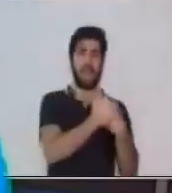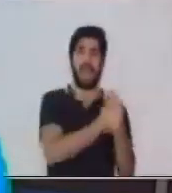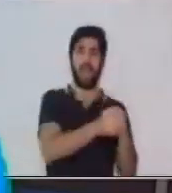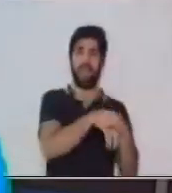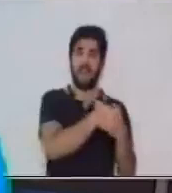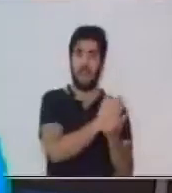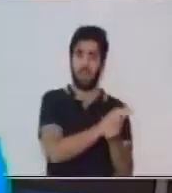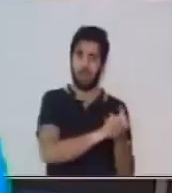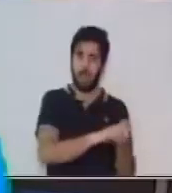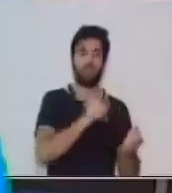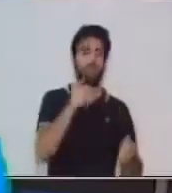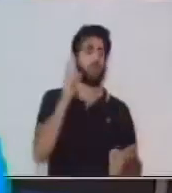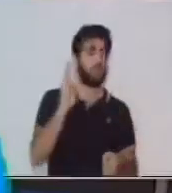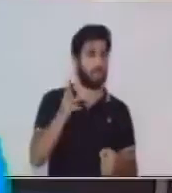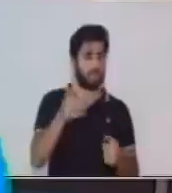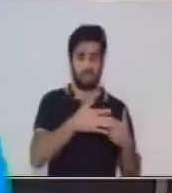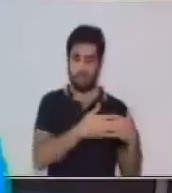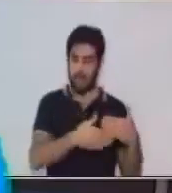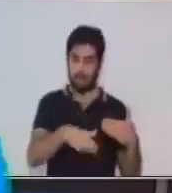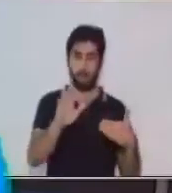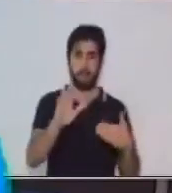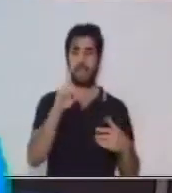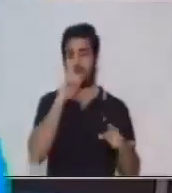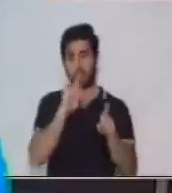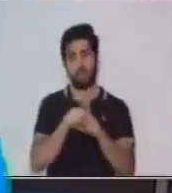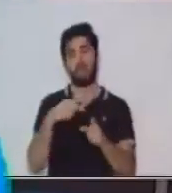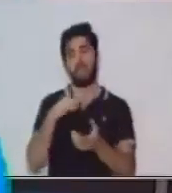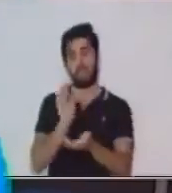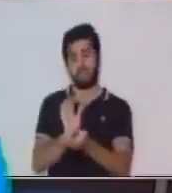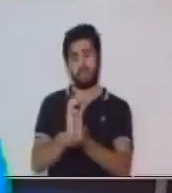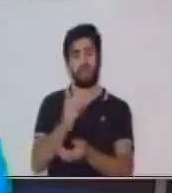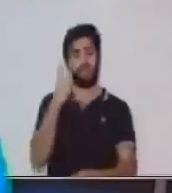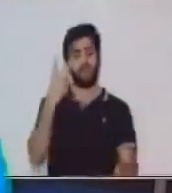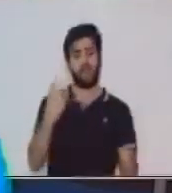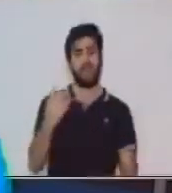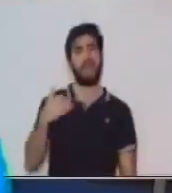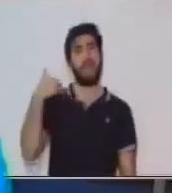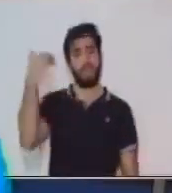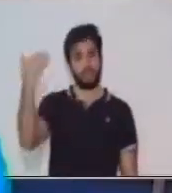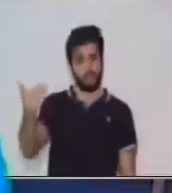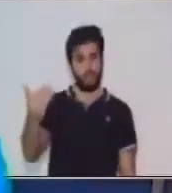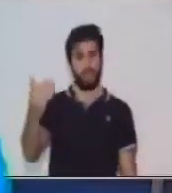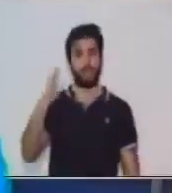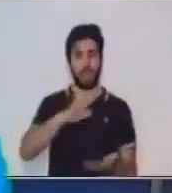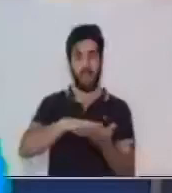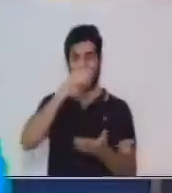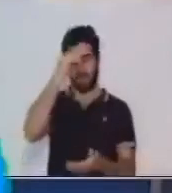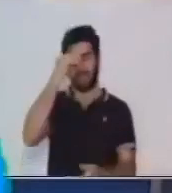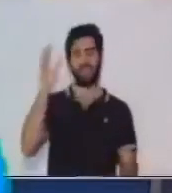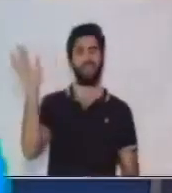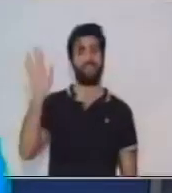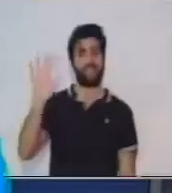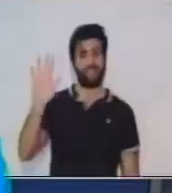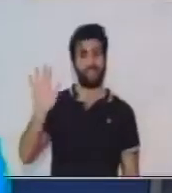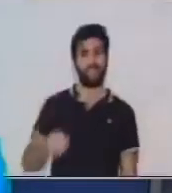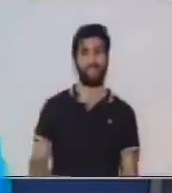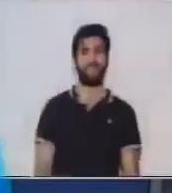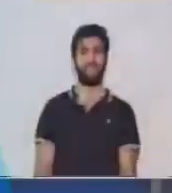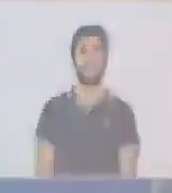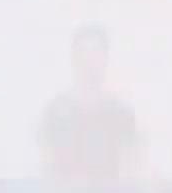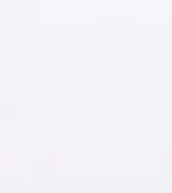manos constantemente con agua y jabón, y espero poder acompañarte en una próxima aventura de aprendizaje. Hasta pronto.